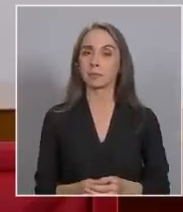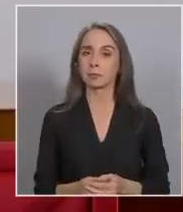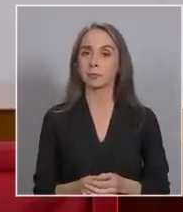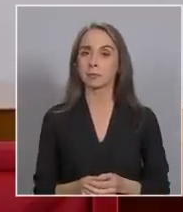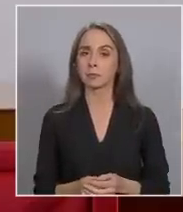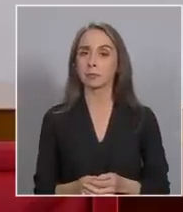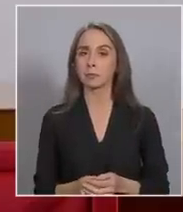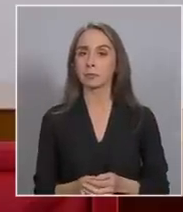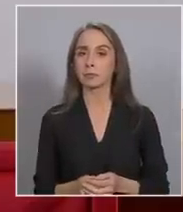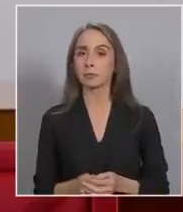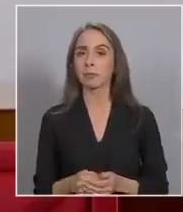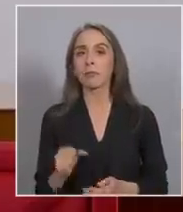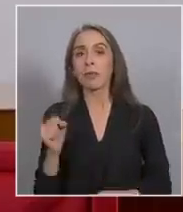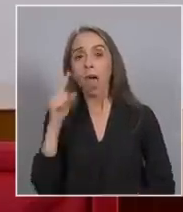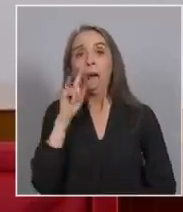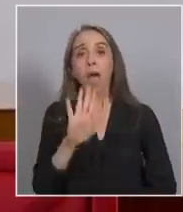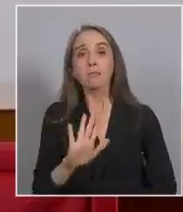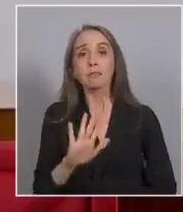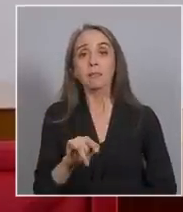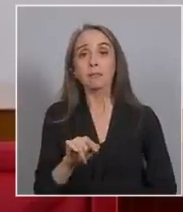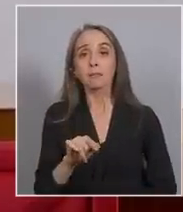Y que de esta manera,